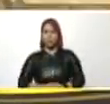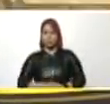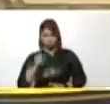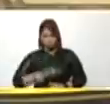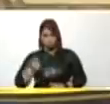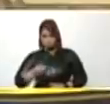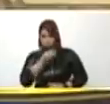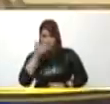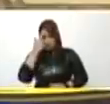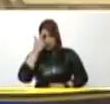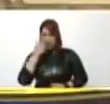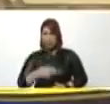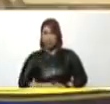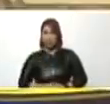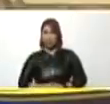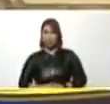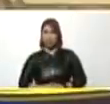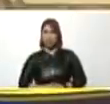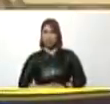eso?